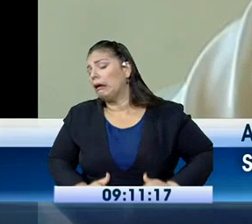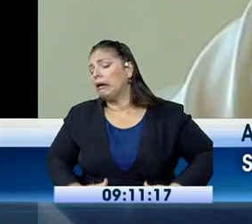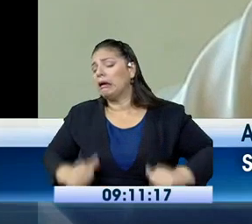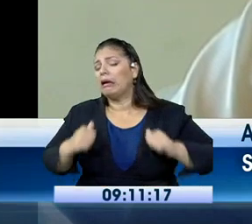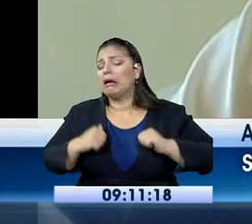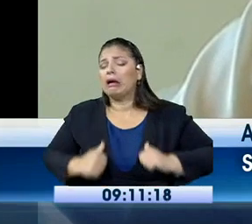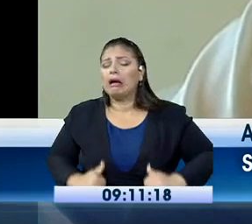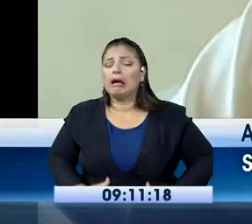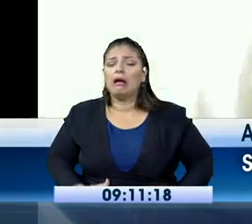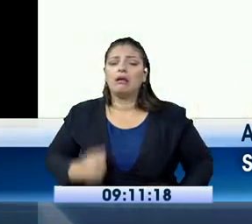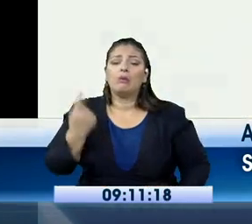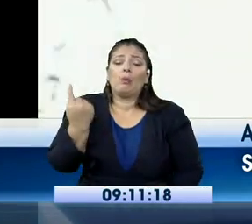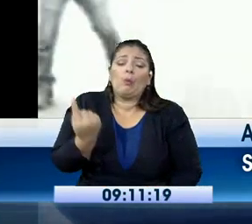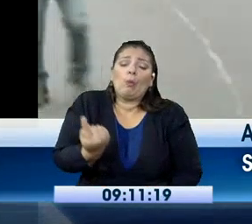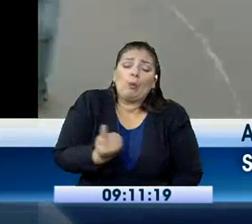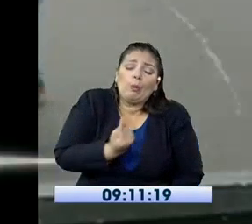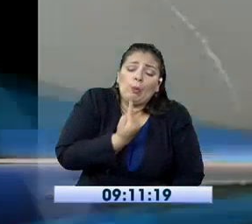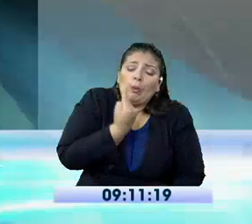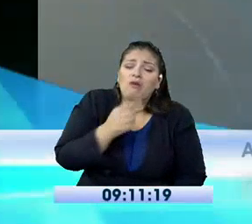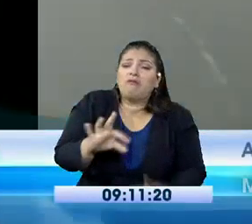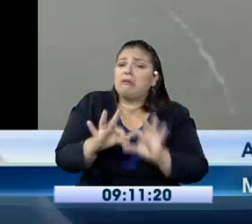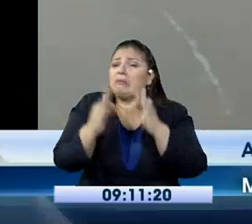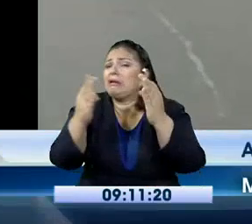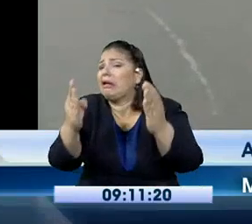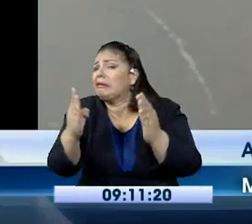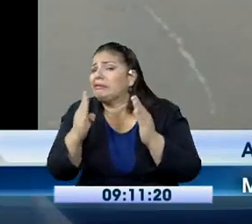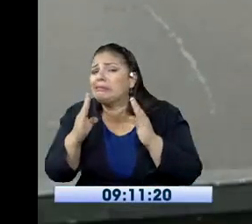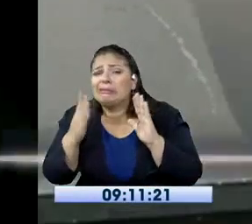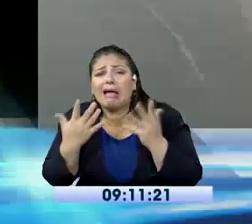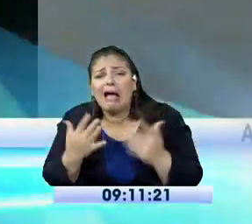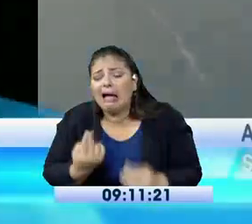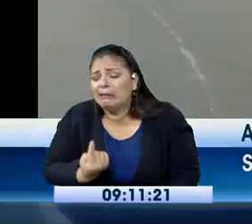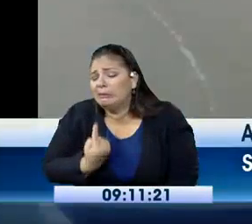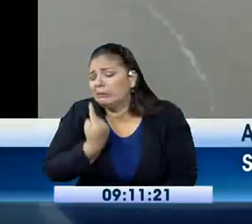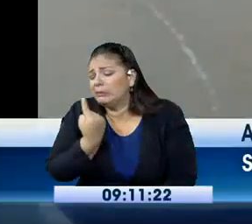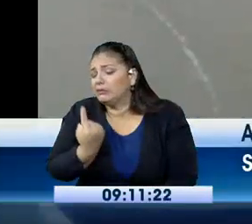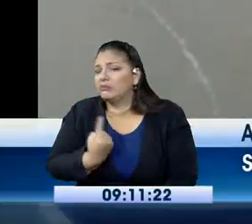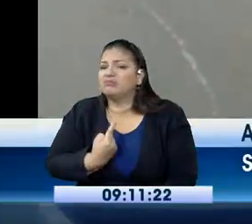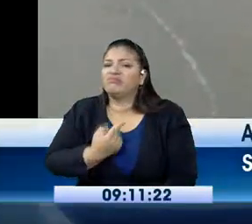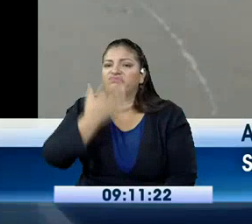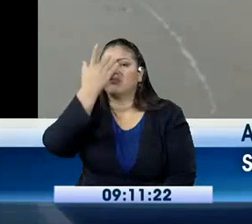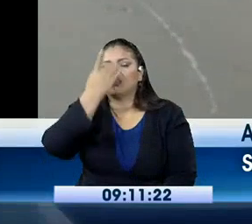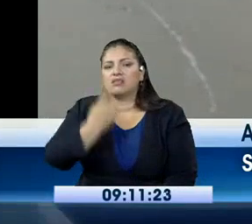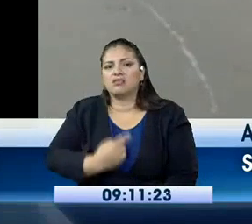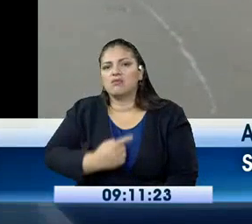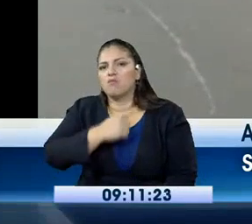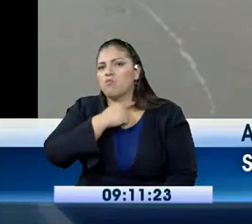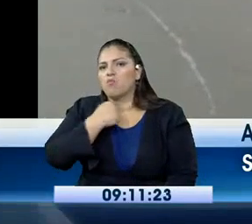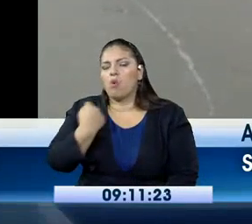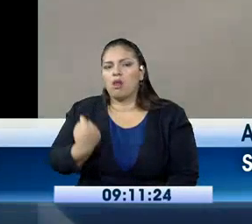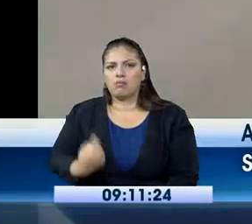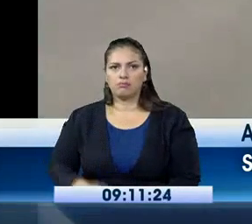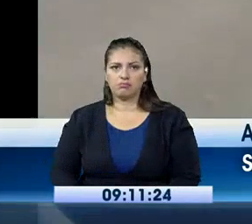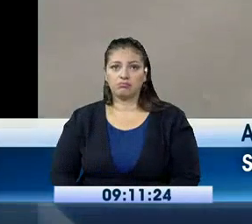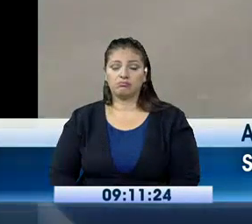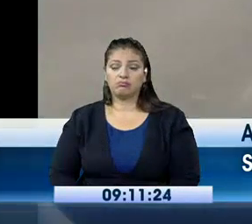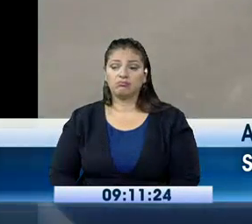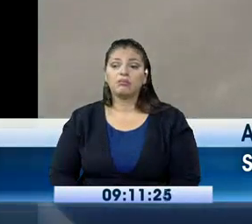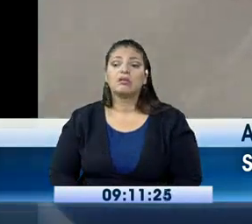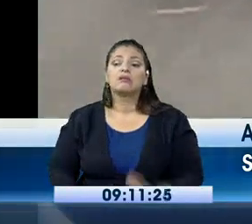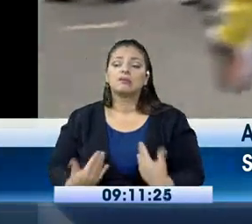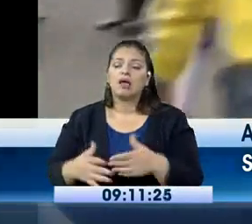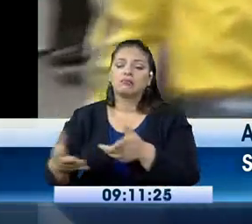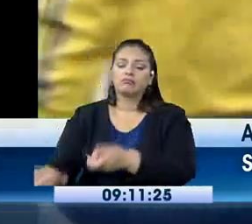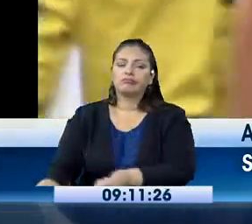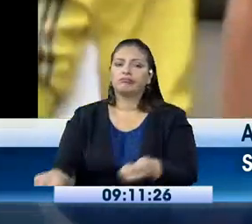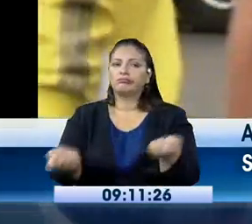la soledad. El cuerpo del occiso fue llevado al laboratorio de ciencias forenses para que se le practique la autopsia de ley.